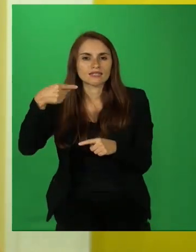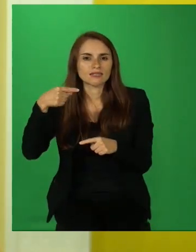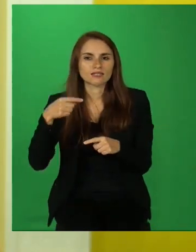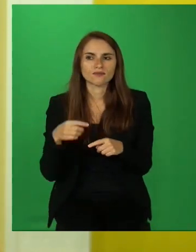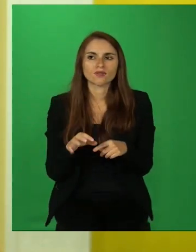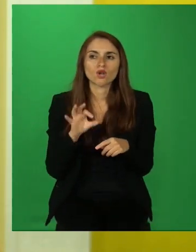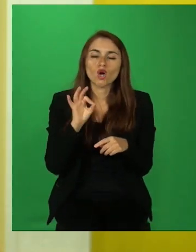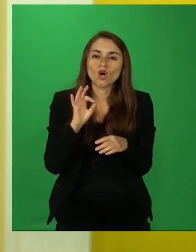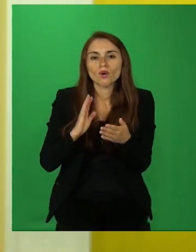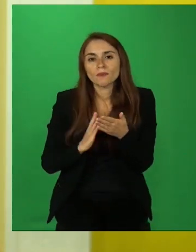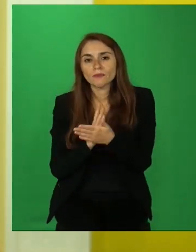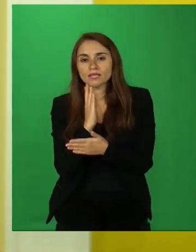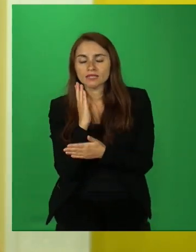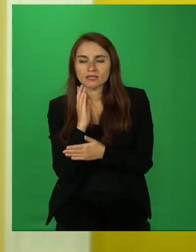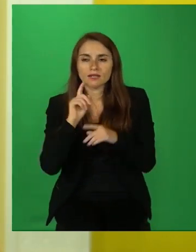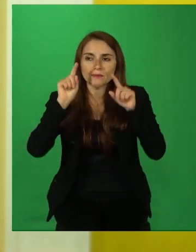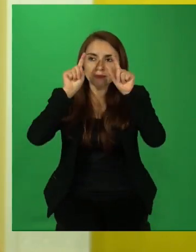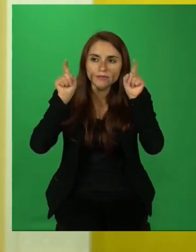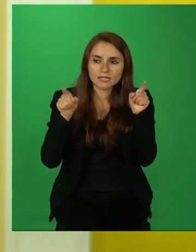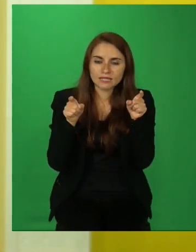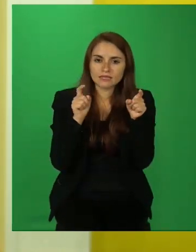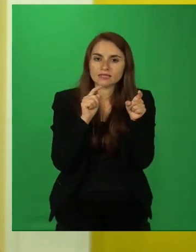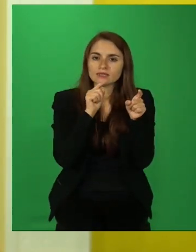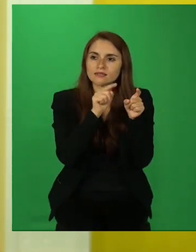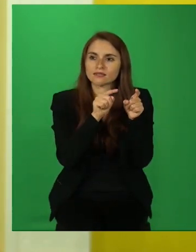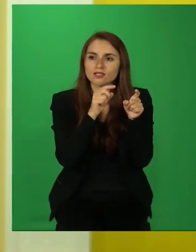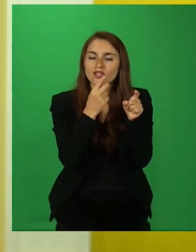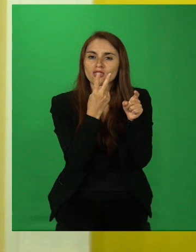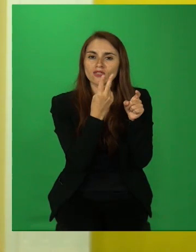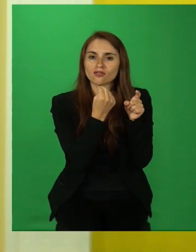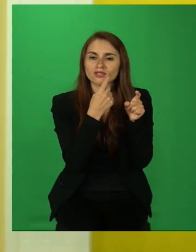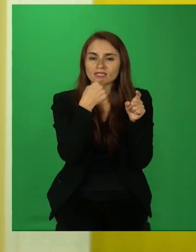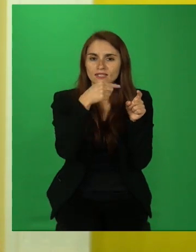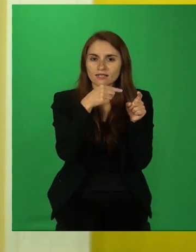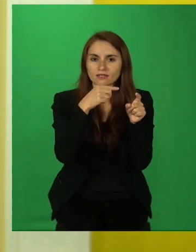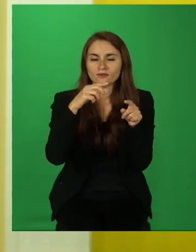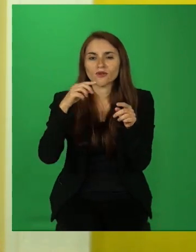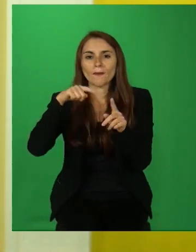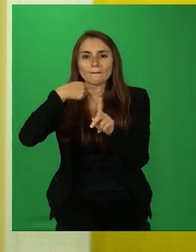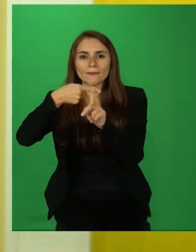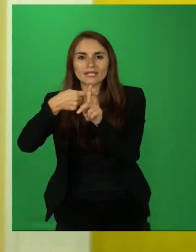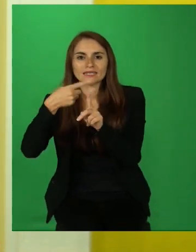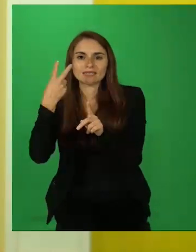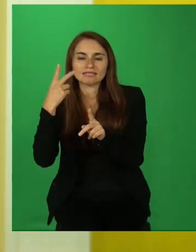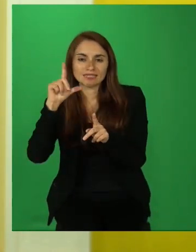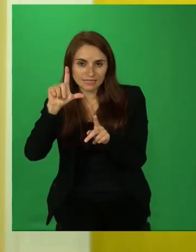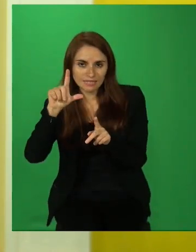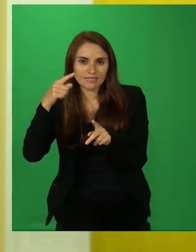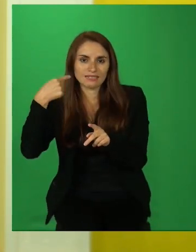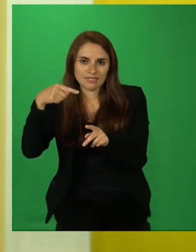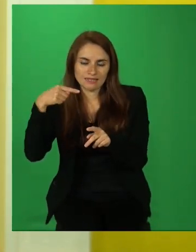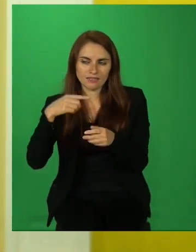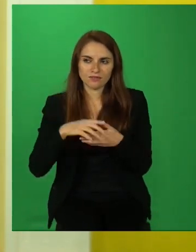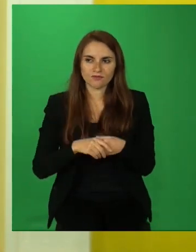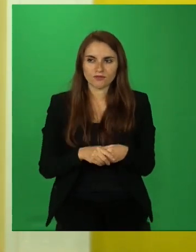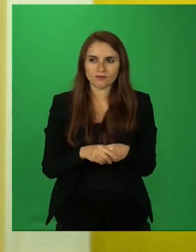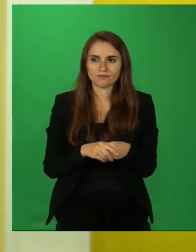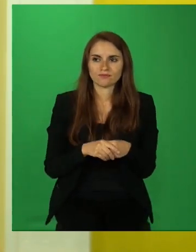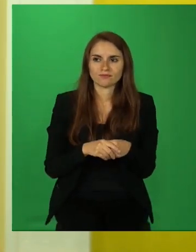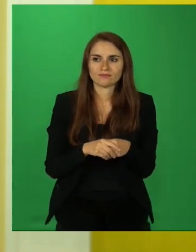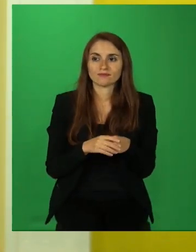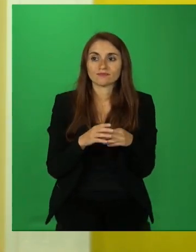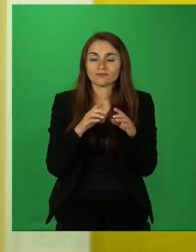comenzar también por el paréntesis que dice 12 negativo más 7 negativo es la